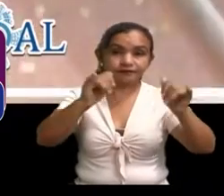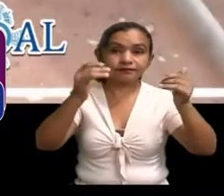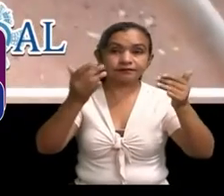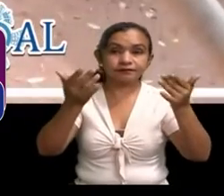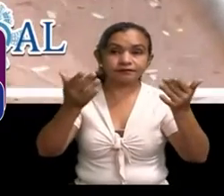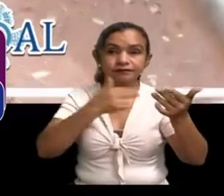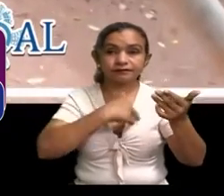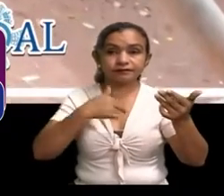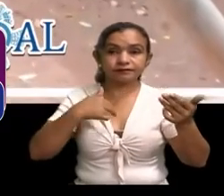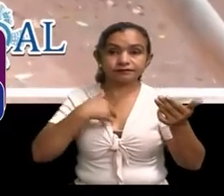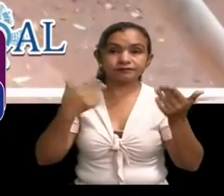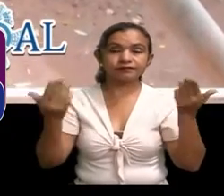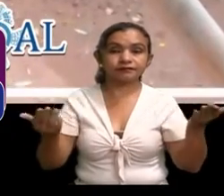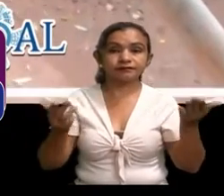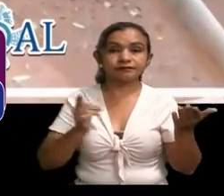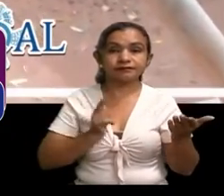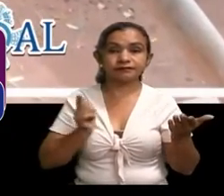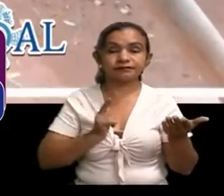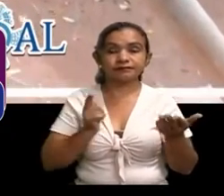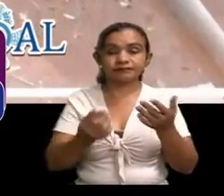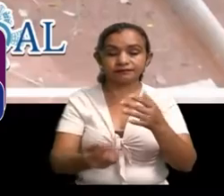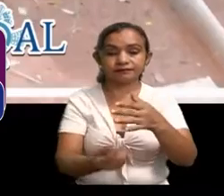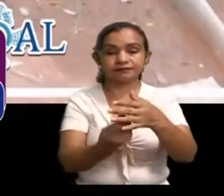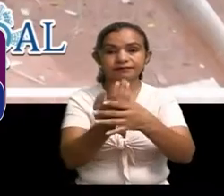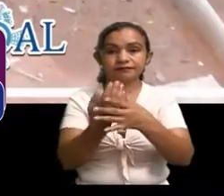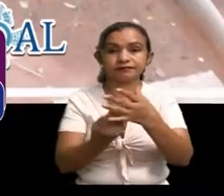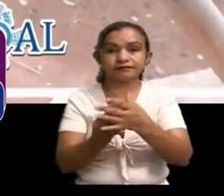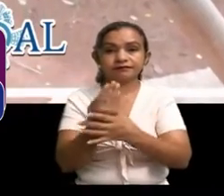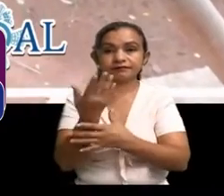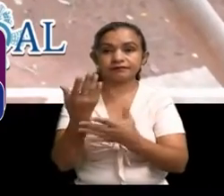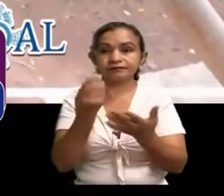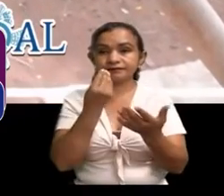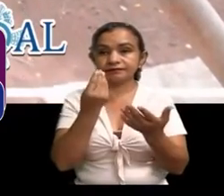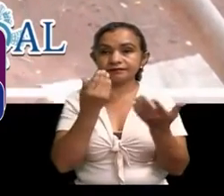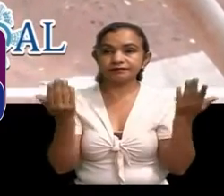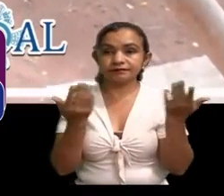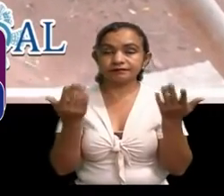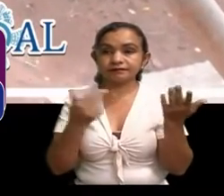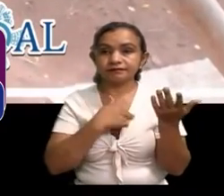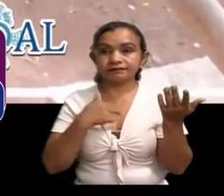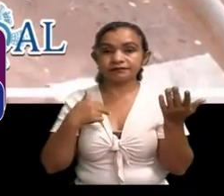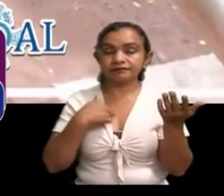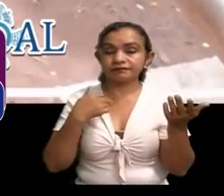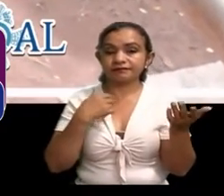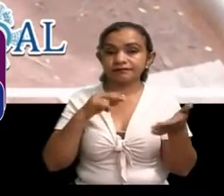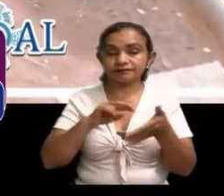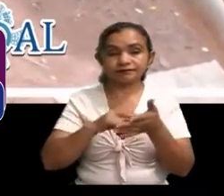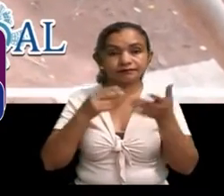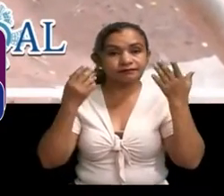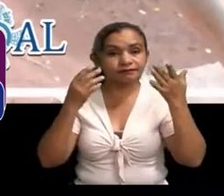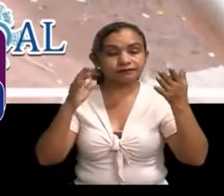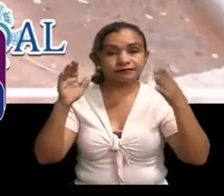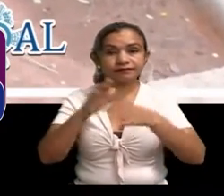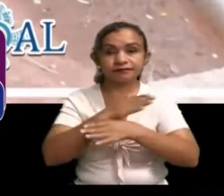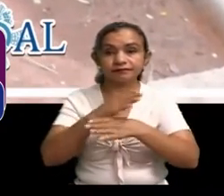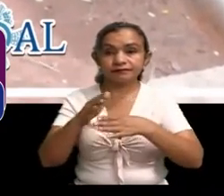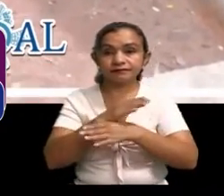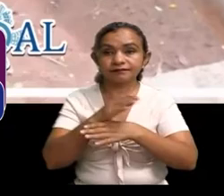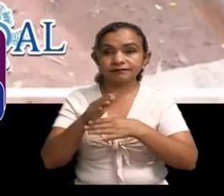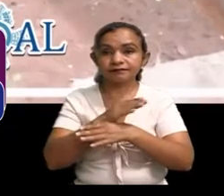actividad económica pues tiene que ver con la agricultura, con la producción de alimentos. Entonces, hay una serie de cosas, pero ninguno de estos